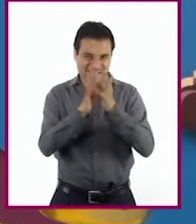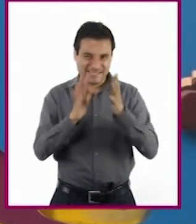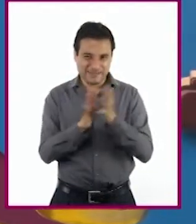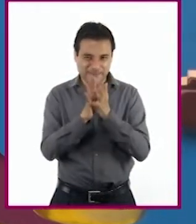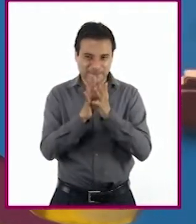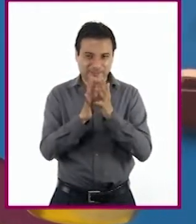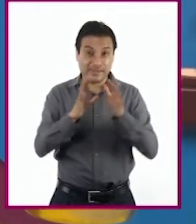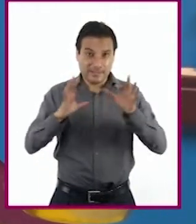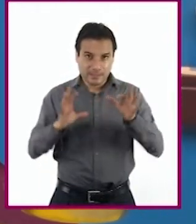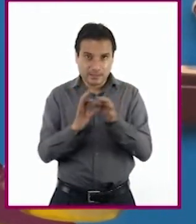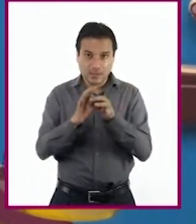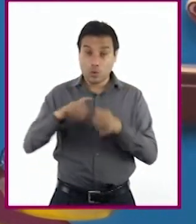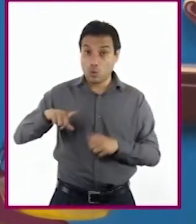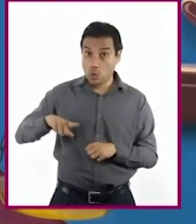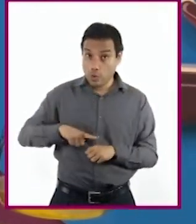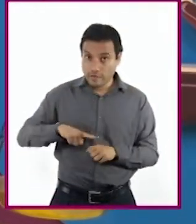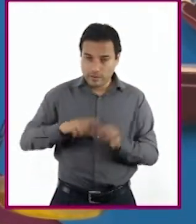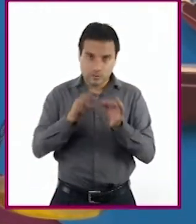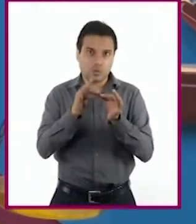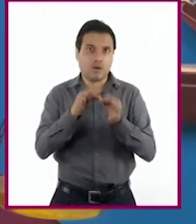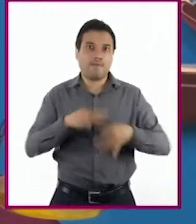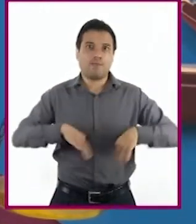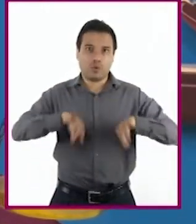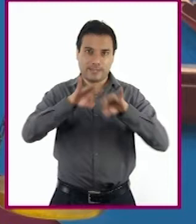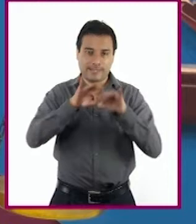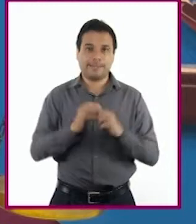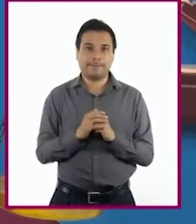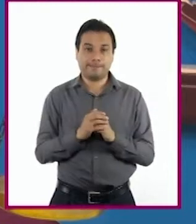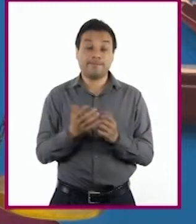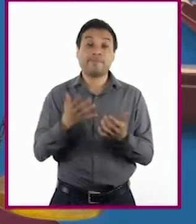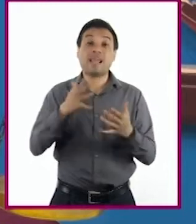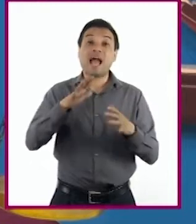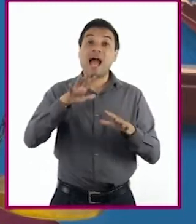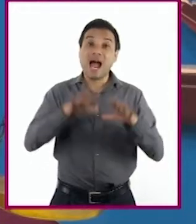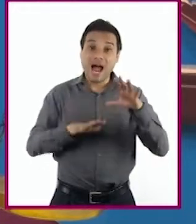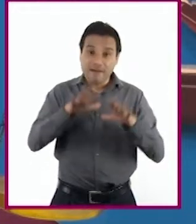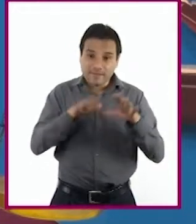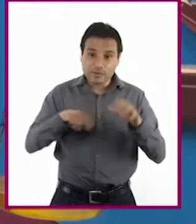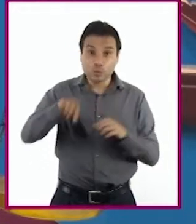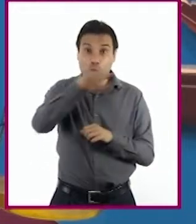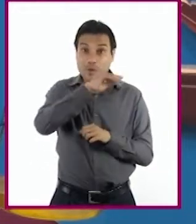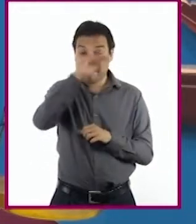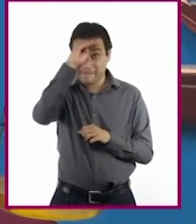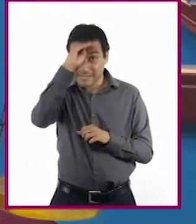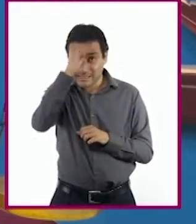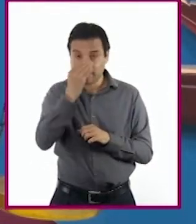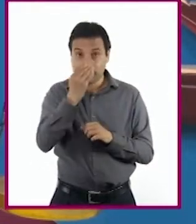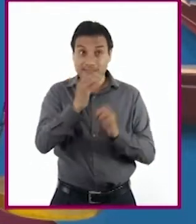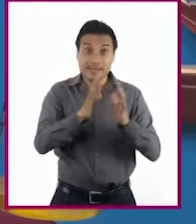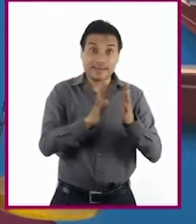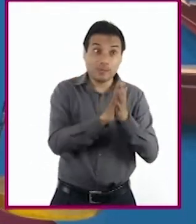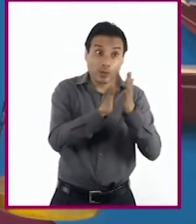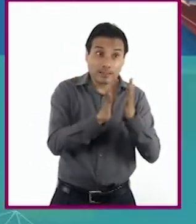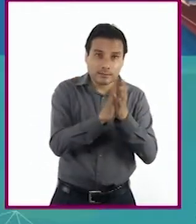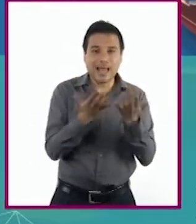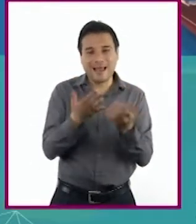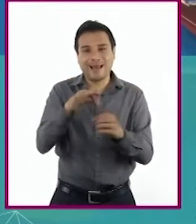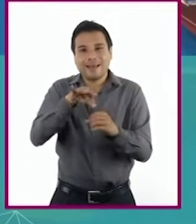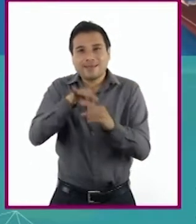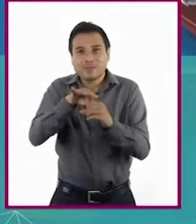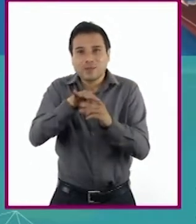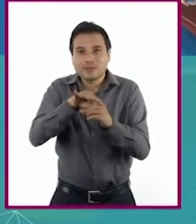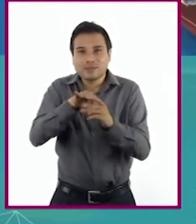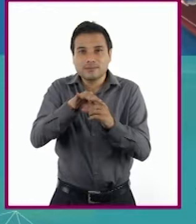con el gobierno es muy importante, pues aunque a veces asociamos la democracia con elección de gobernantes,